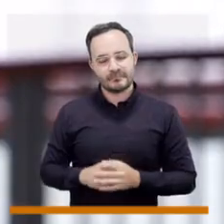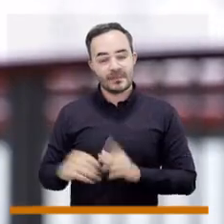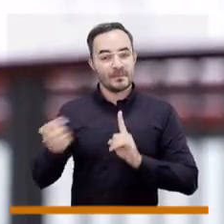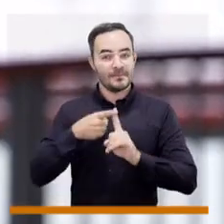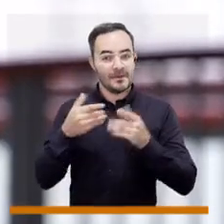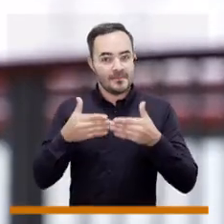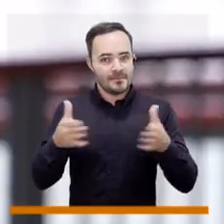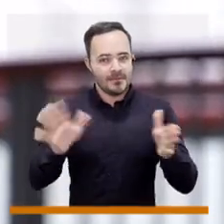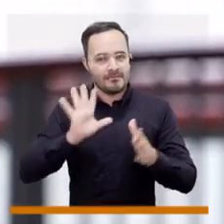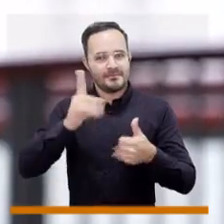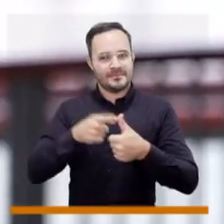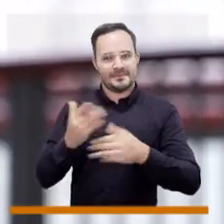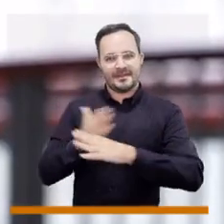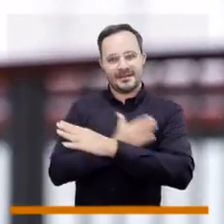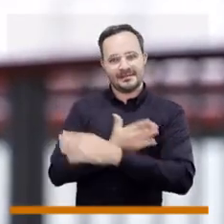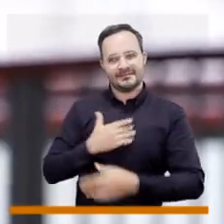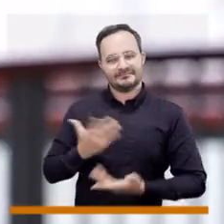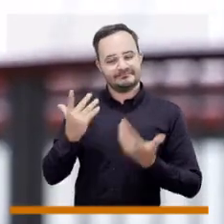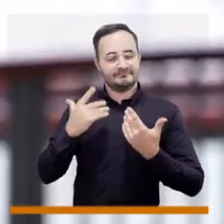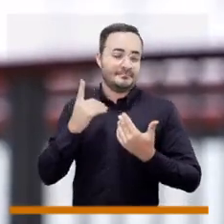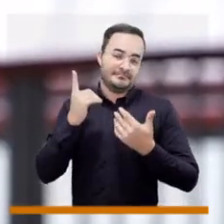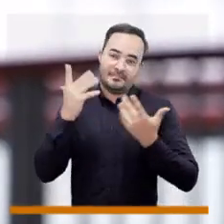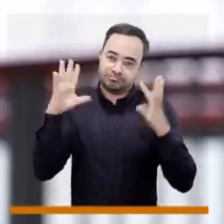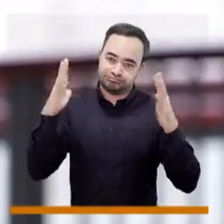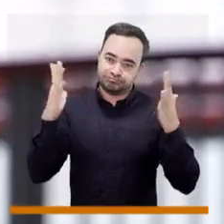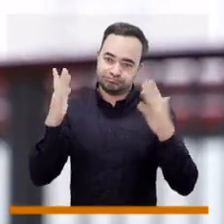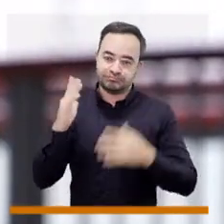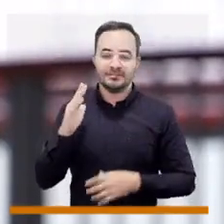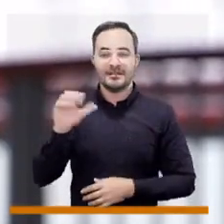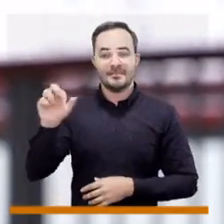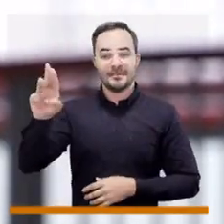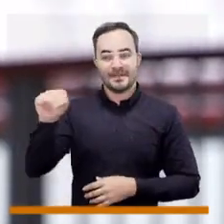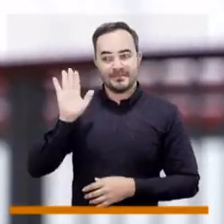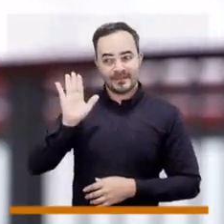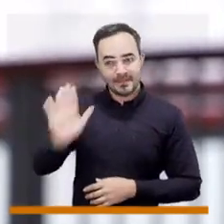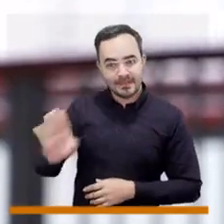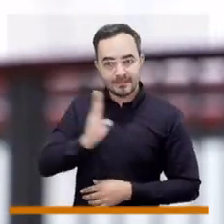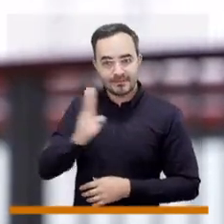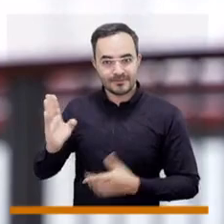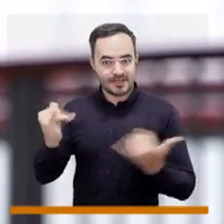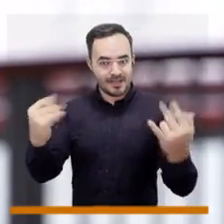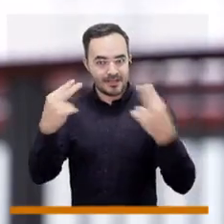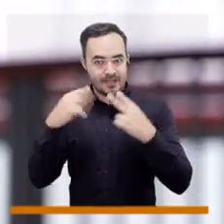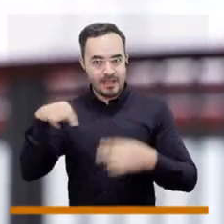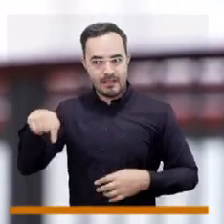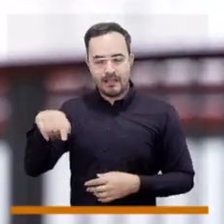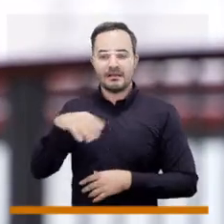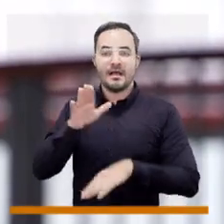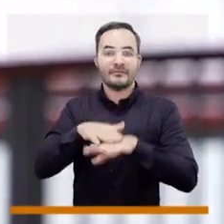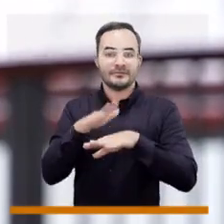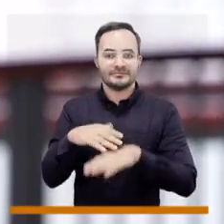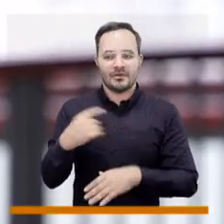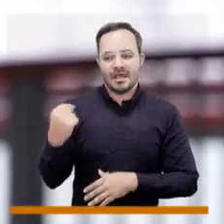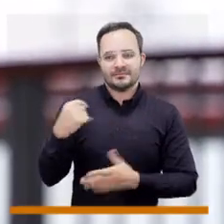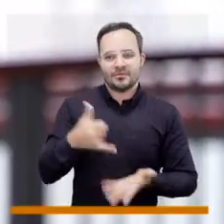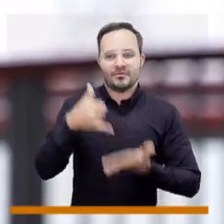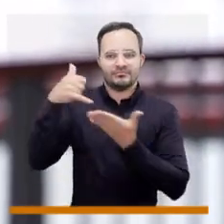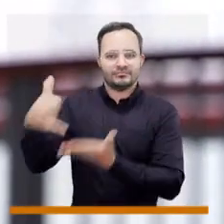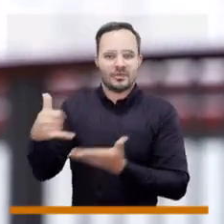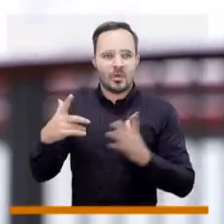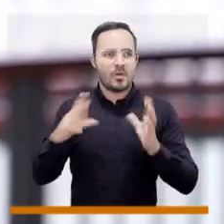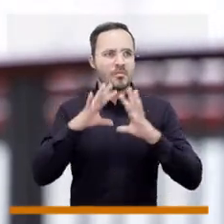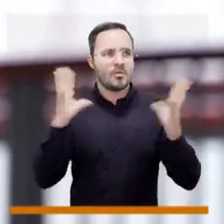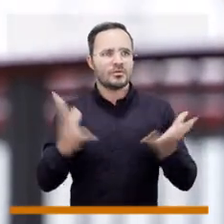las felicitaciones a la Biblioteca de EPM, que acaba de obtener el premio a Mejor Biblioteca Verde del